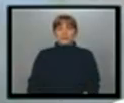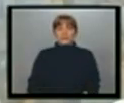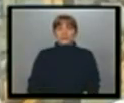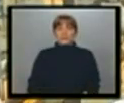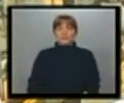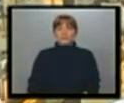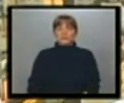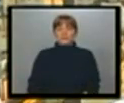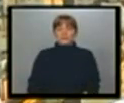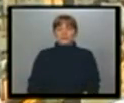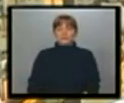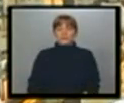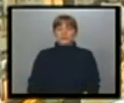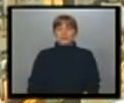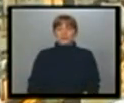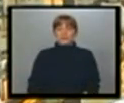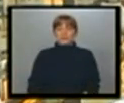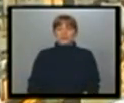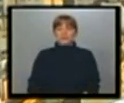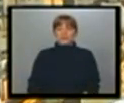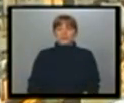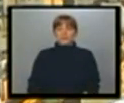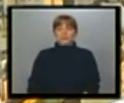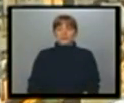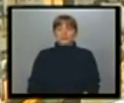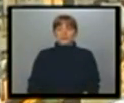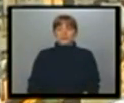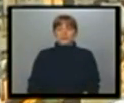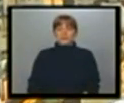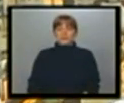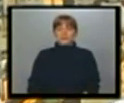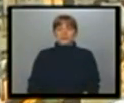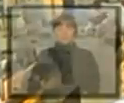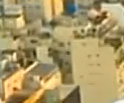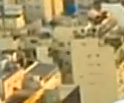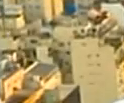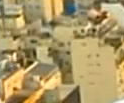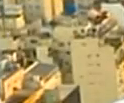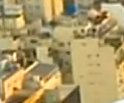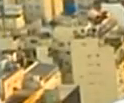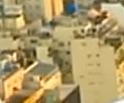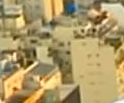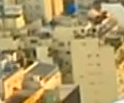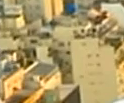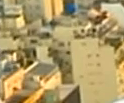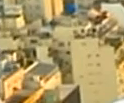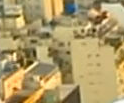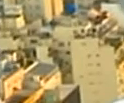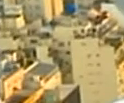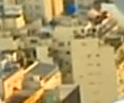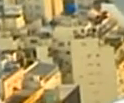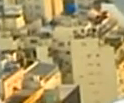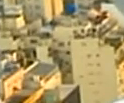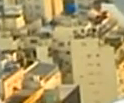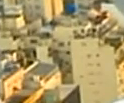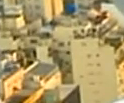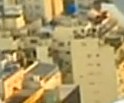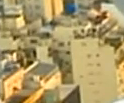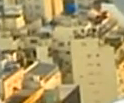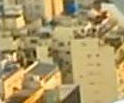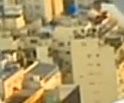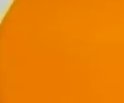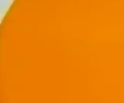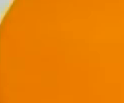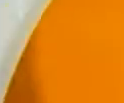un poco de Dios. Yo soy igual a ti, tú eres igual a